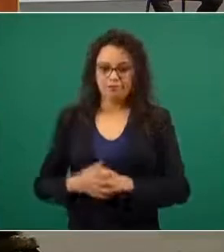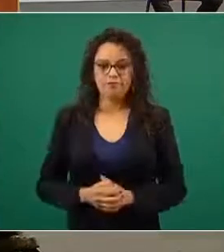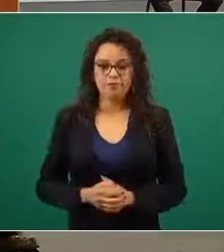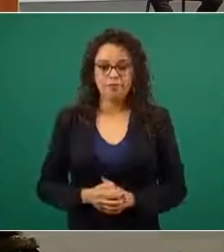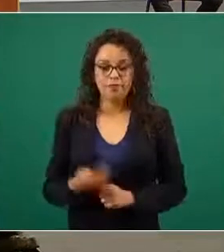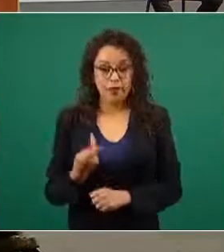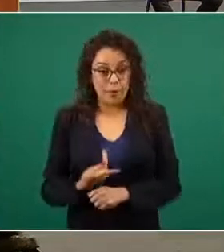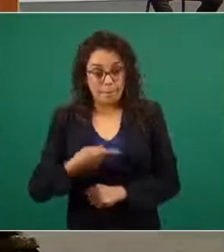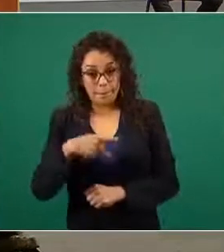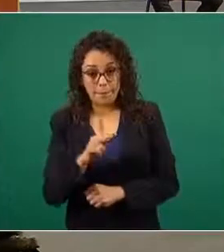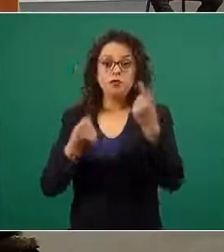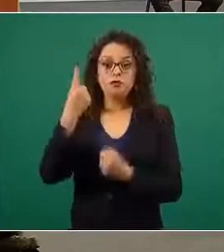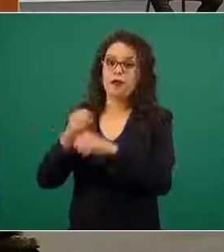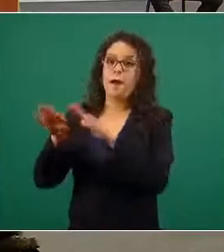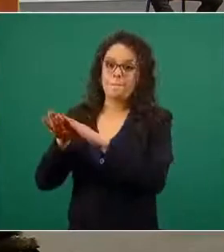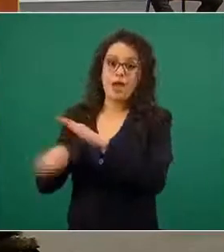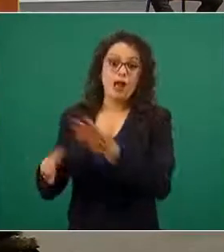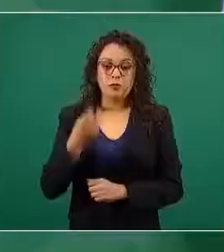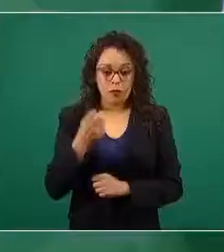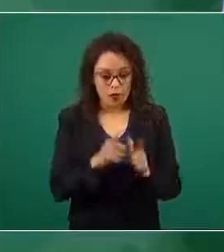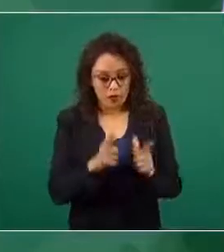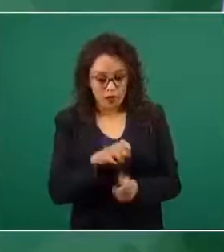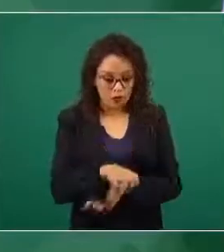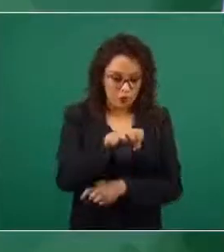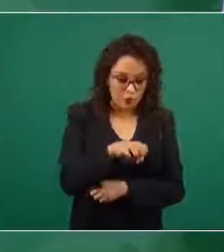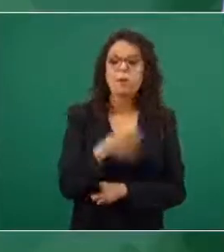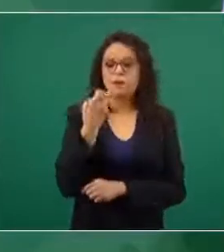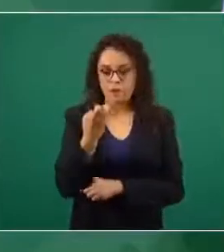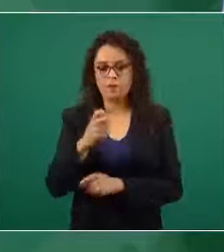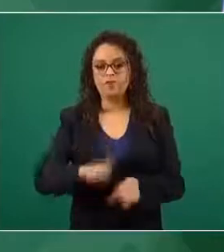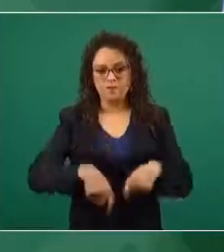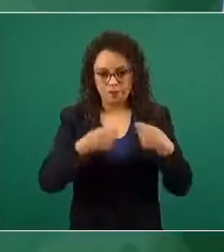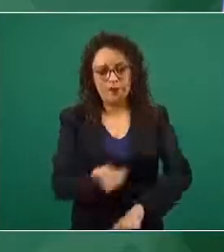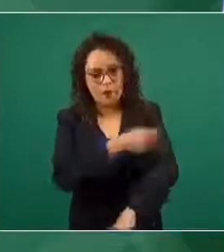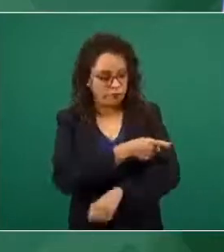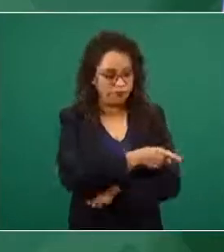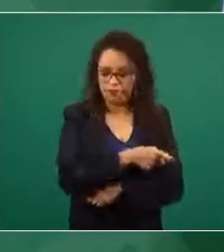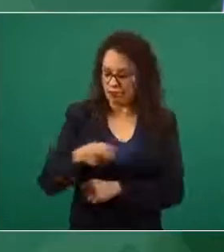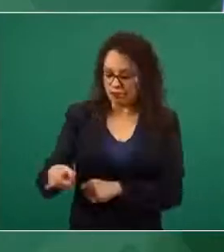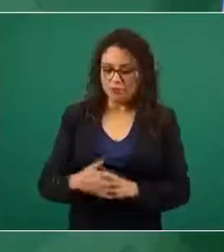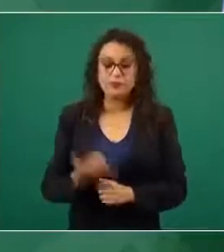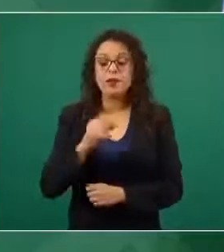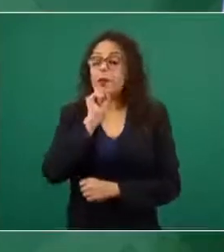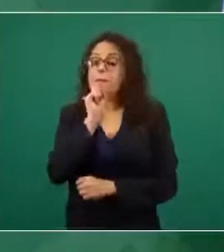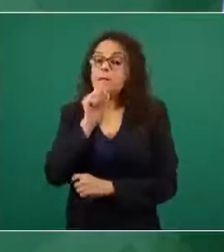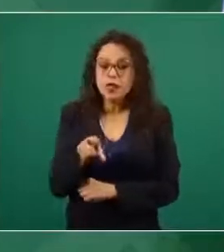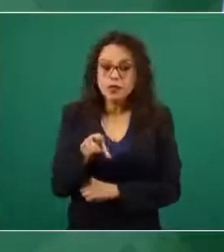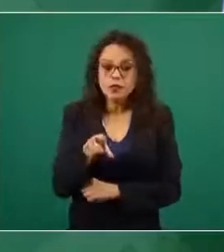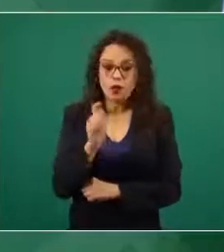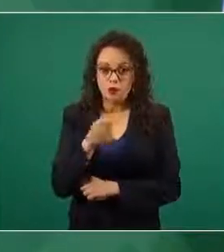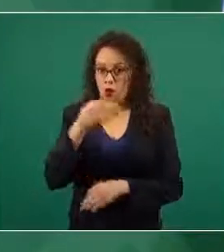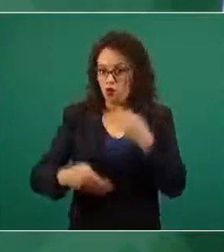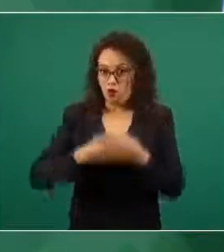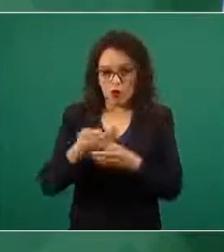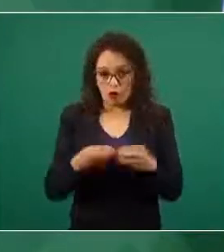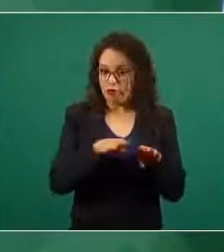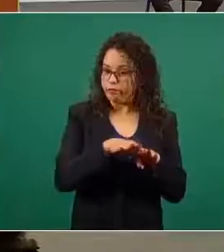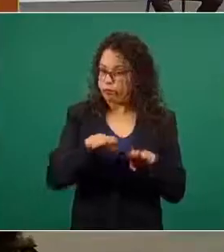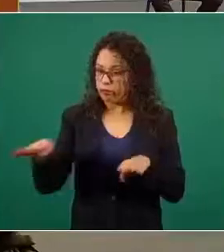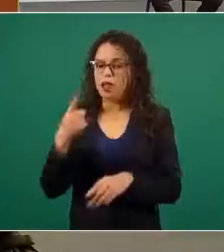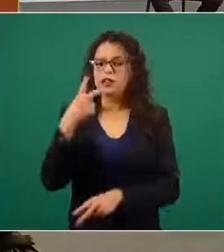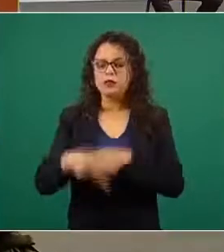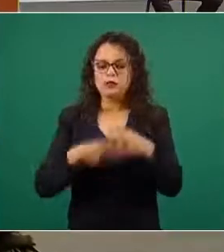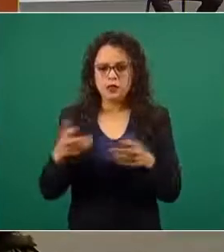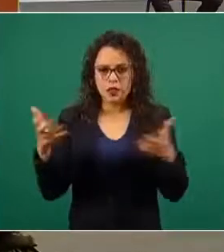más, pero otros tienen menos de 60. Entonces, por edades se les va a ir también vacunando a ellos y al mismo tiempo, de manera horizontal, vamos